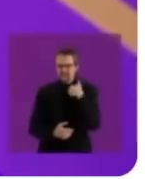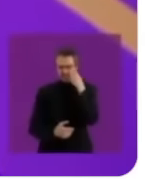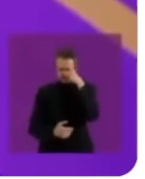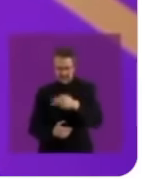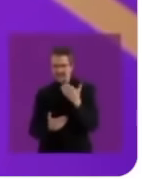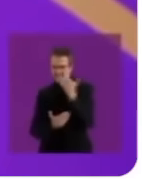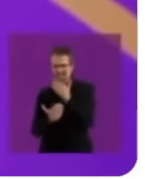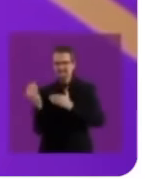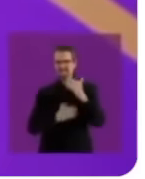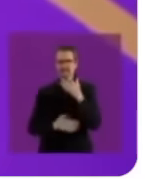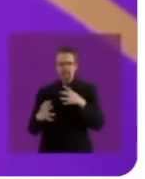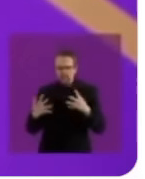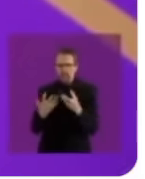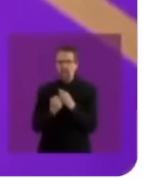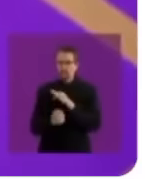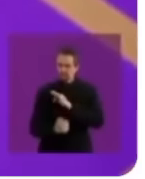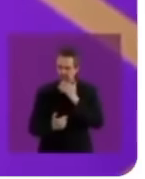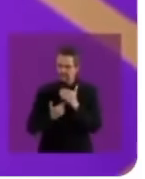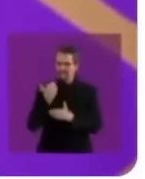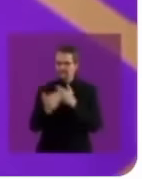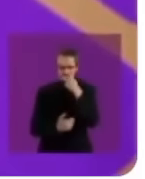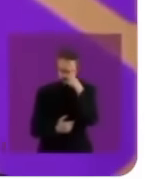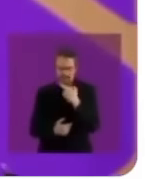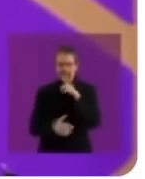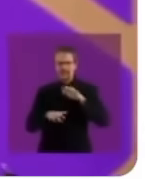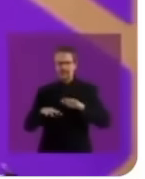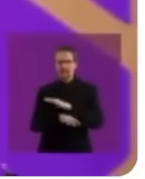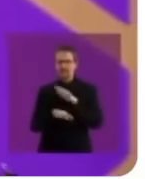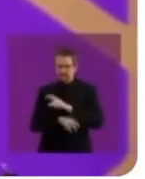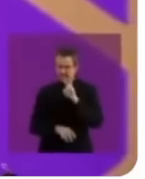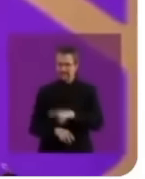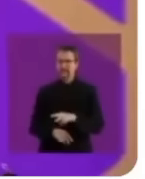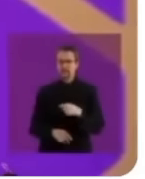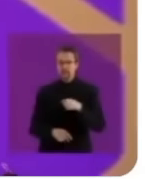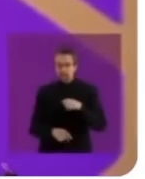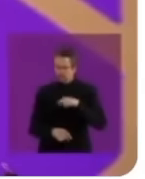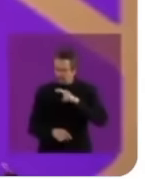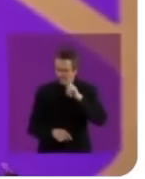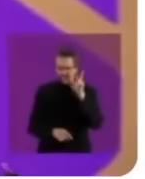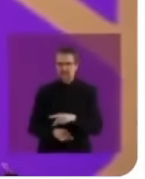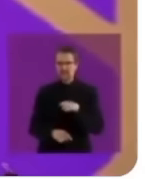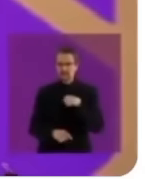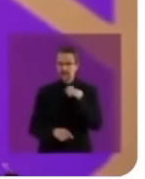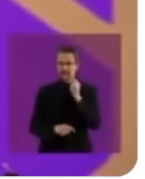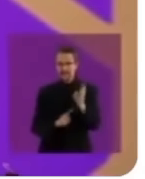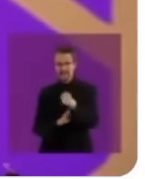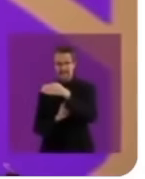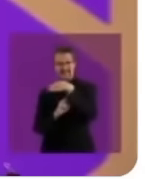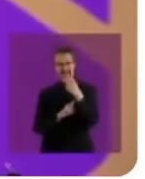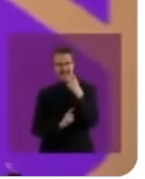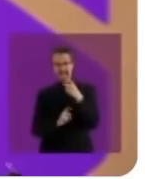todos estos expertos, analistas, algunos pseudointelectuales y demás. Ahí estuvo también